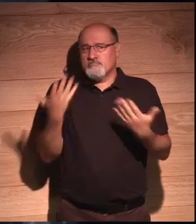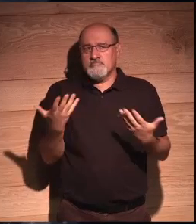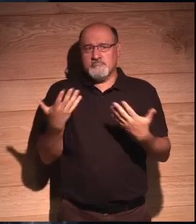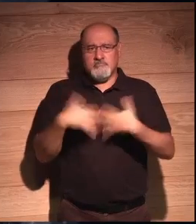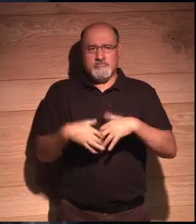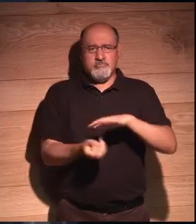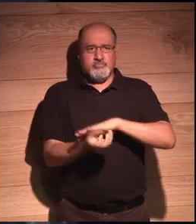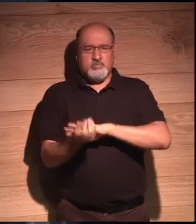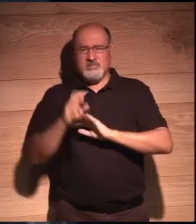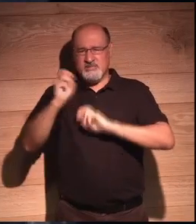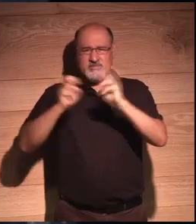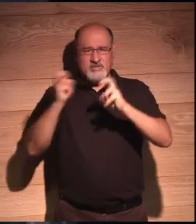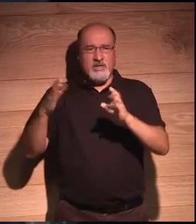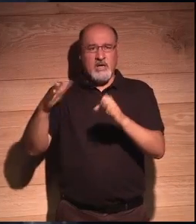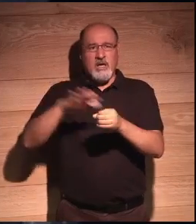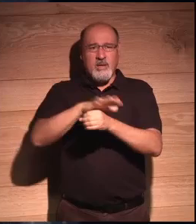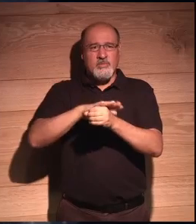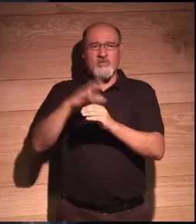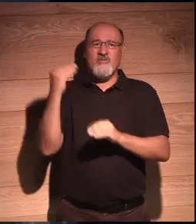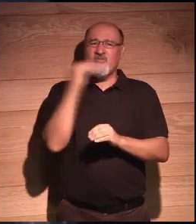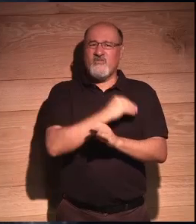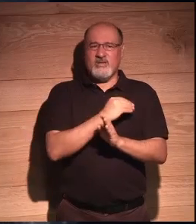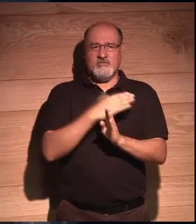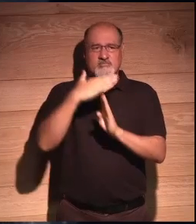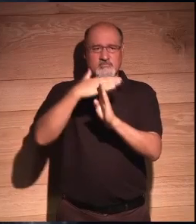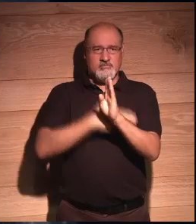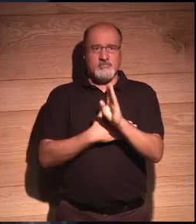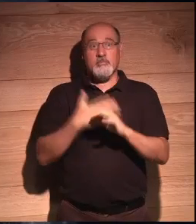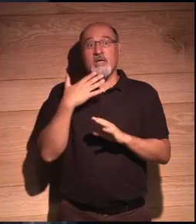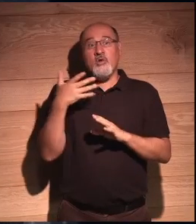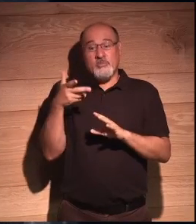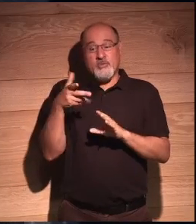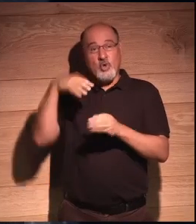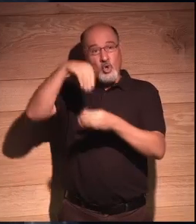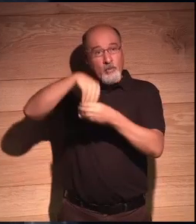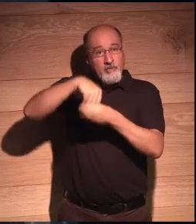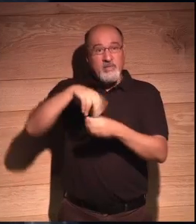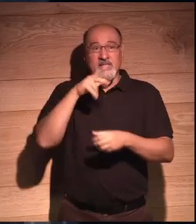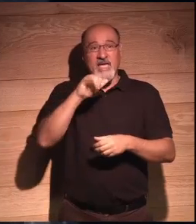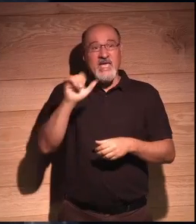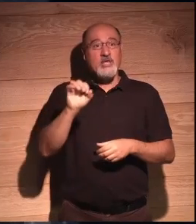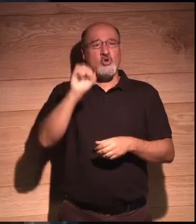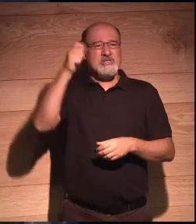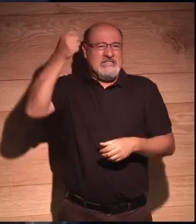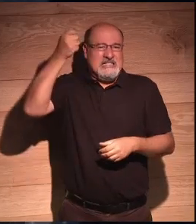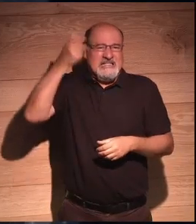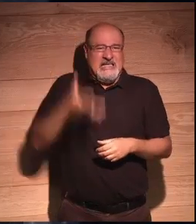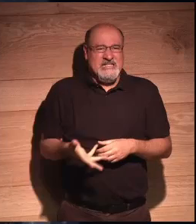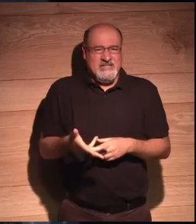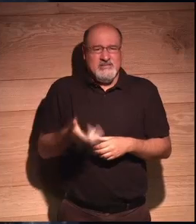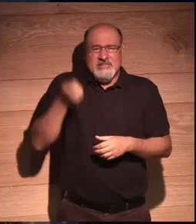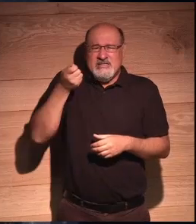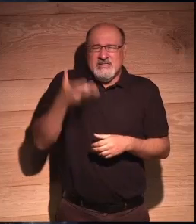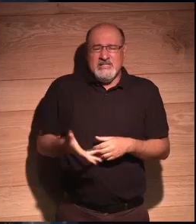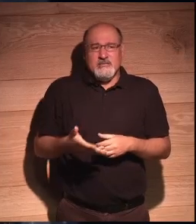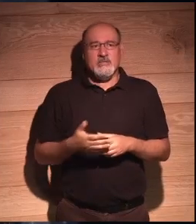superconducción como muchas otras cosas, ¿no? Y entonces tecnológicamente es un elemento terriblemente caro. En la ecuación hay que decir,